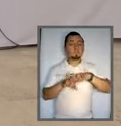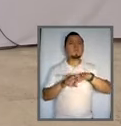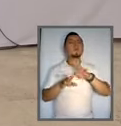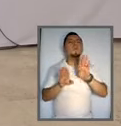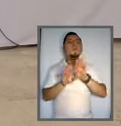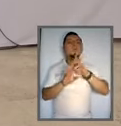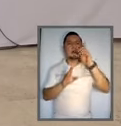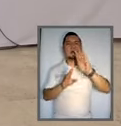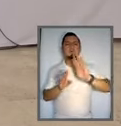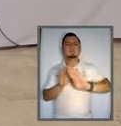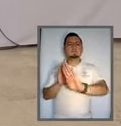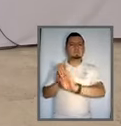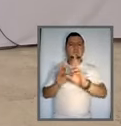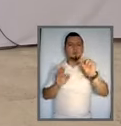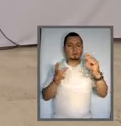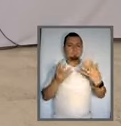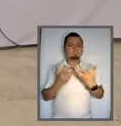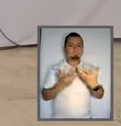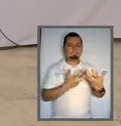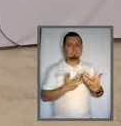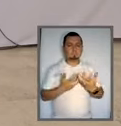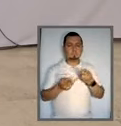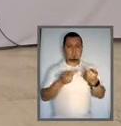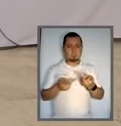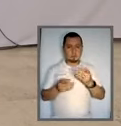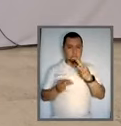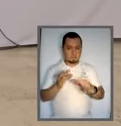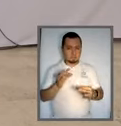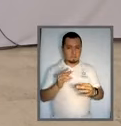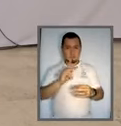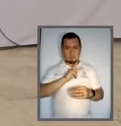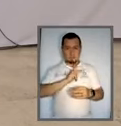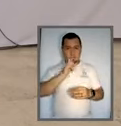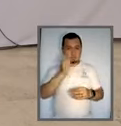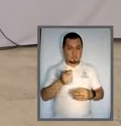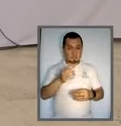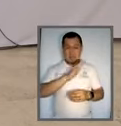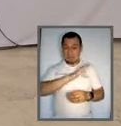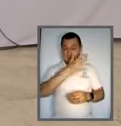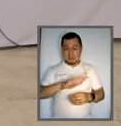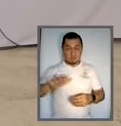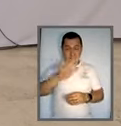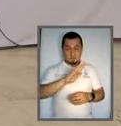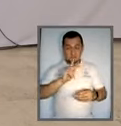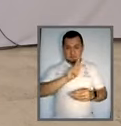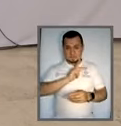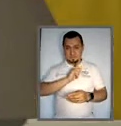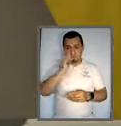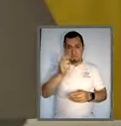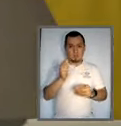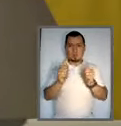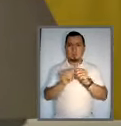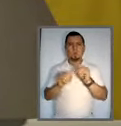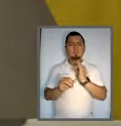reclusorio para evitar pues más contagio? Bueno, contestaré la parte final y ahorita les digo si hay algún caso, pero en general las medidas son de